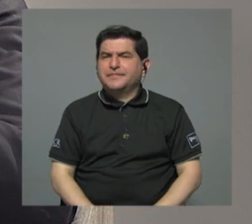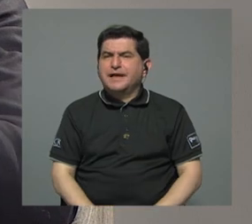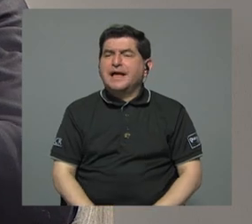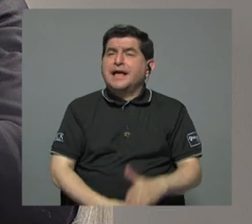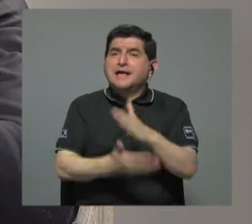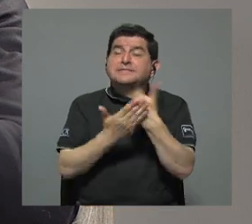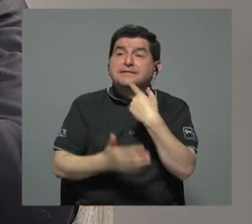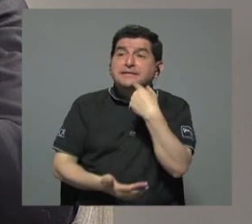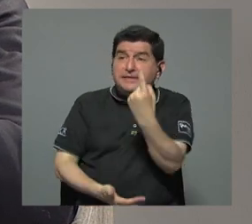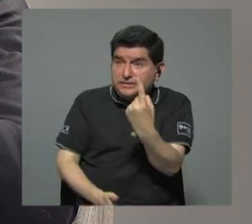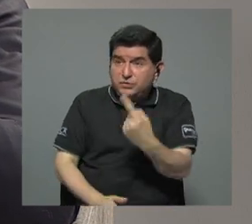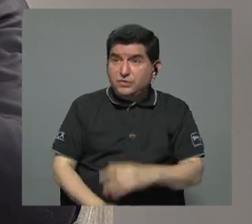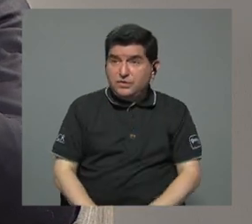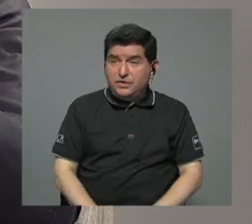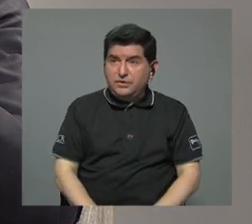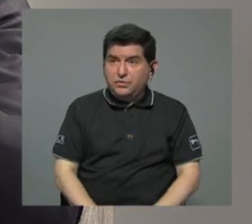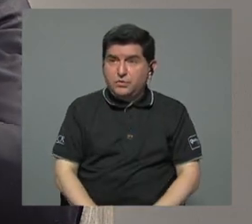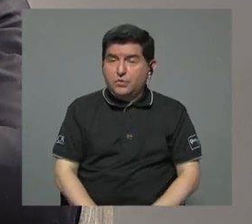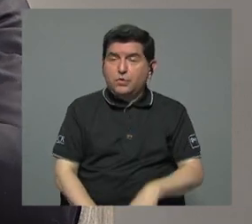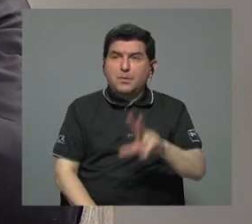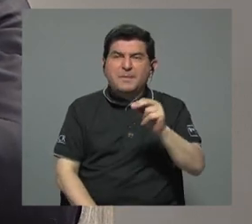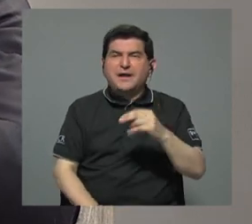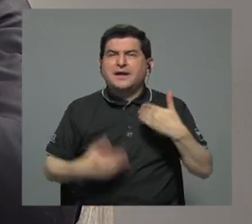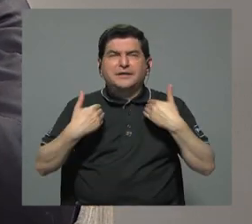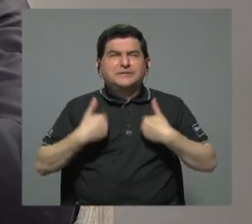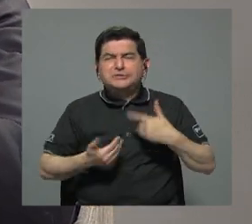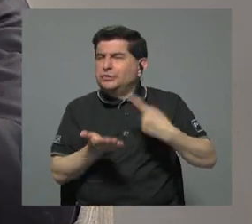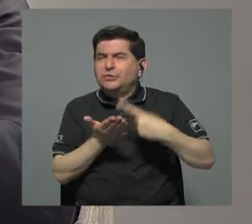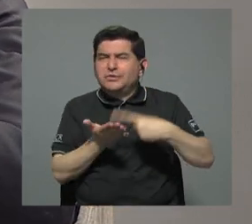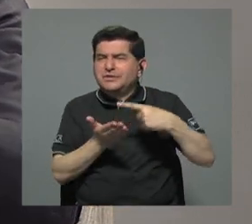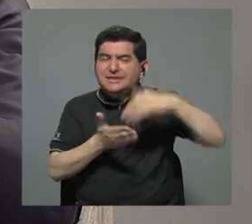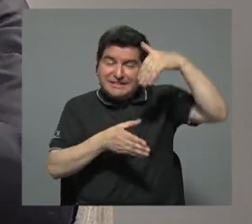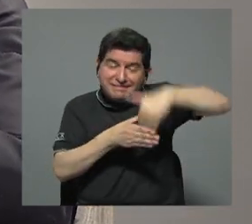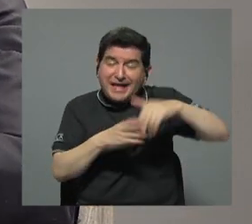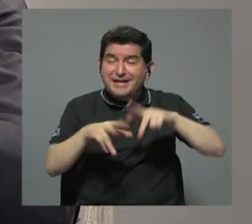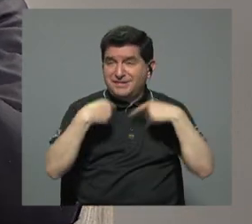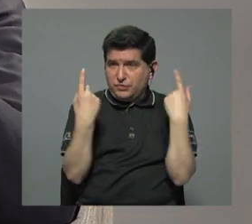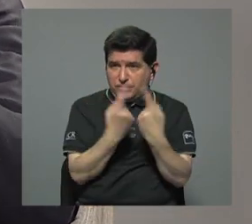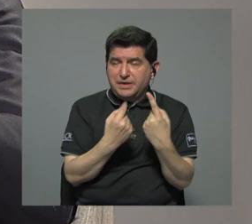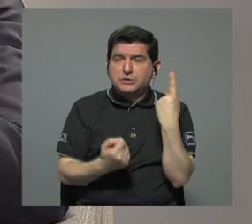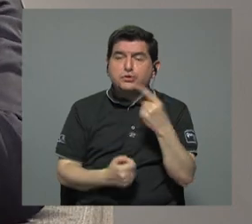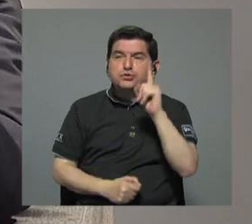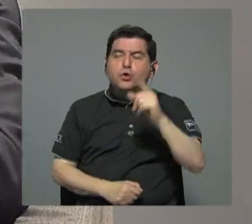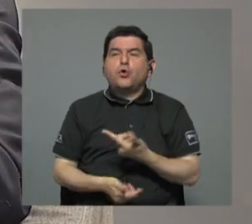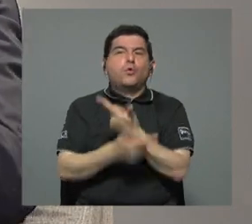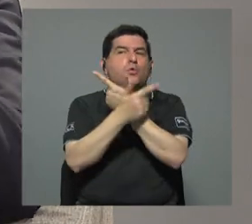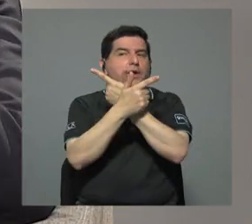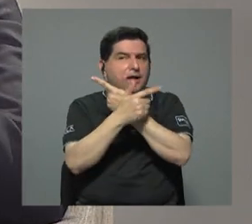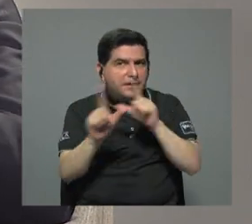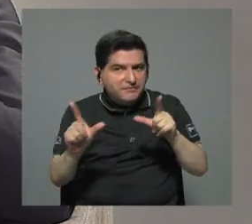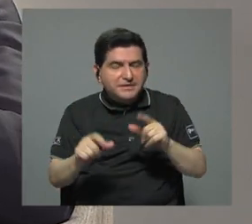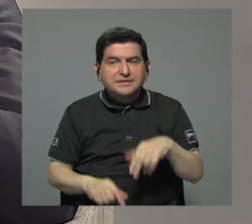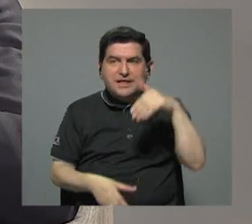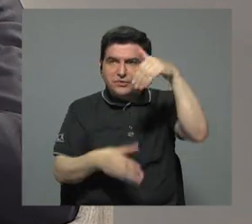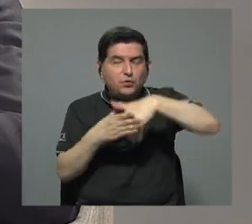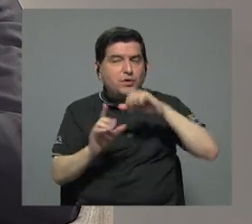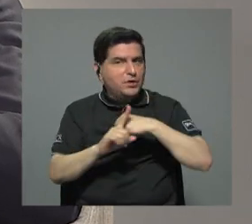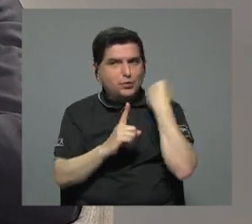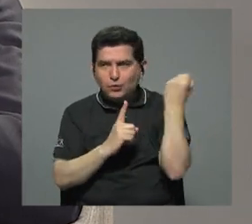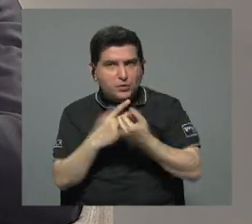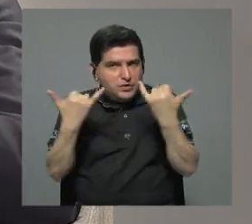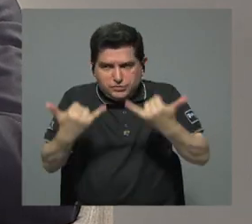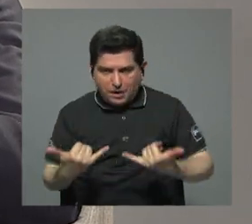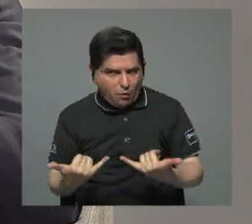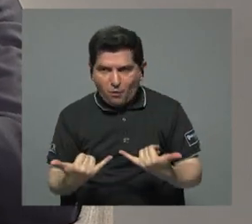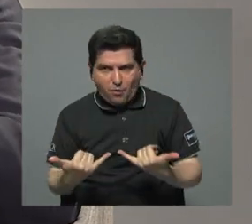puedo decir para no agotar me en el debate interno de partidos y no nada más hacer esta salvedad no estamos en esa fotografía en el